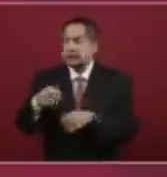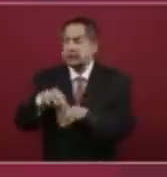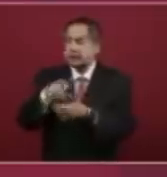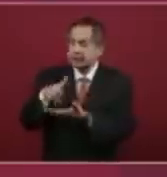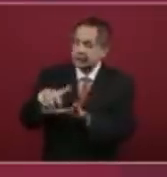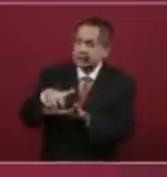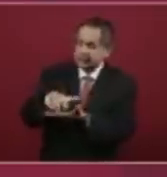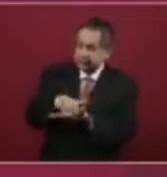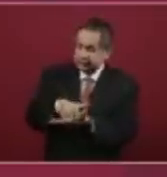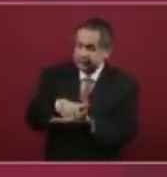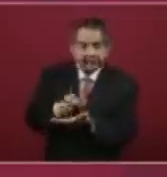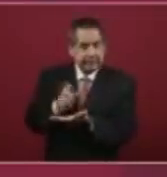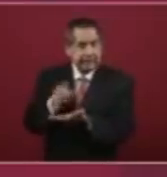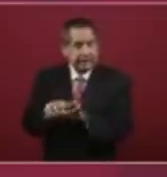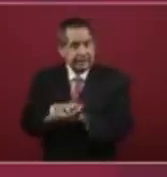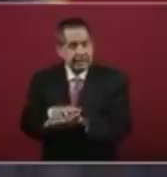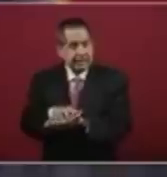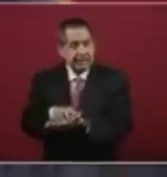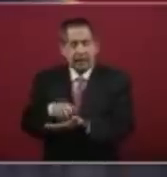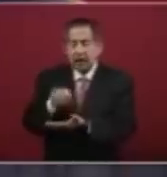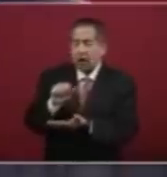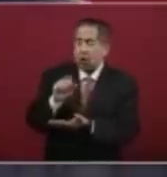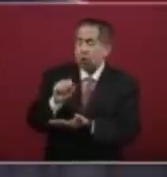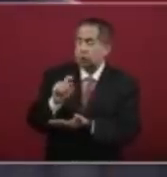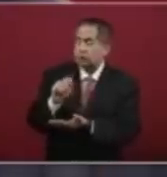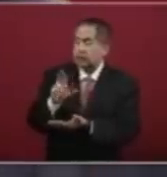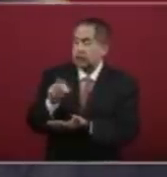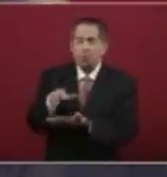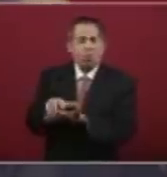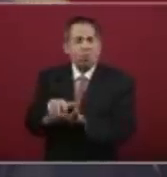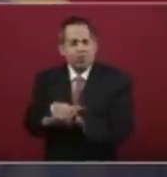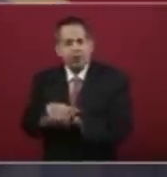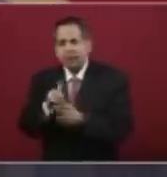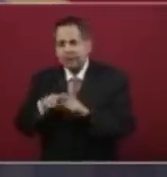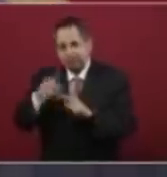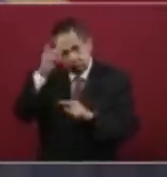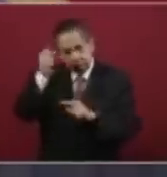Es austeridad, que es un concepto distinto.